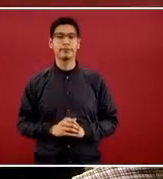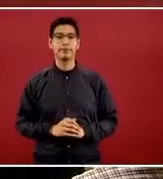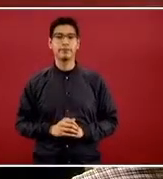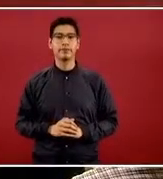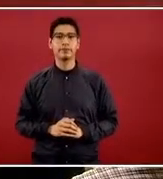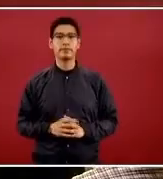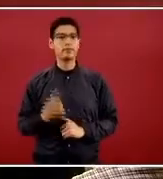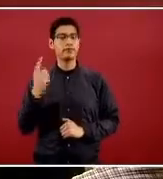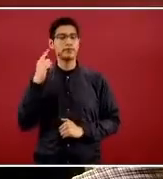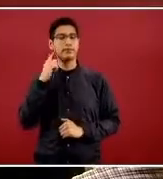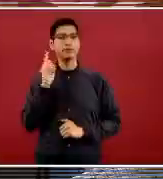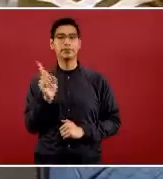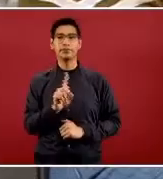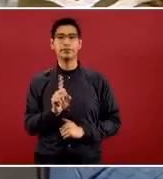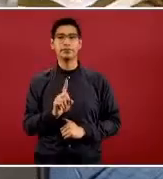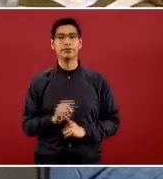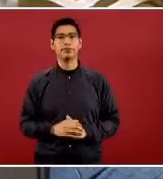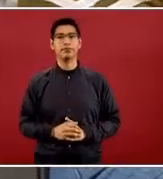¿Código